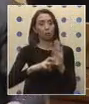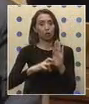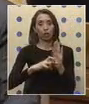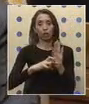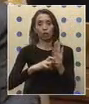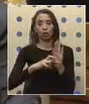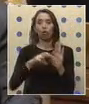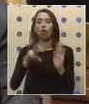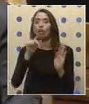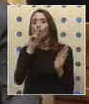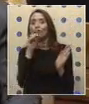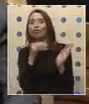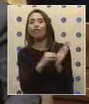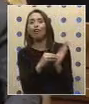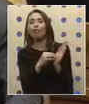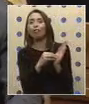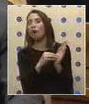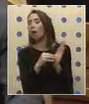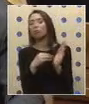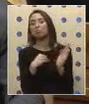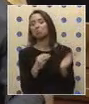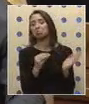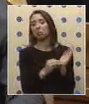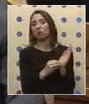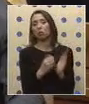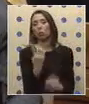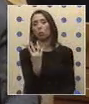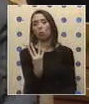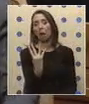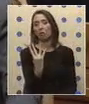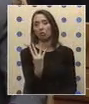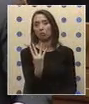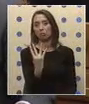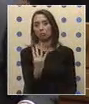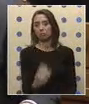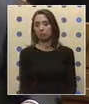ponerle nota, a lo más uno le podría poner un 4.